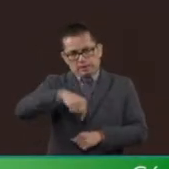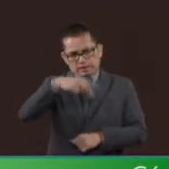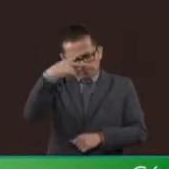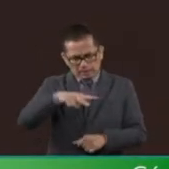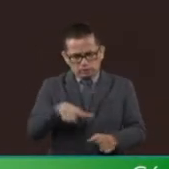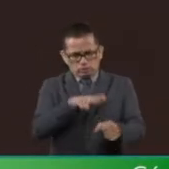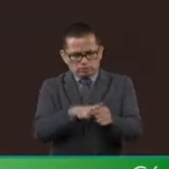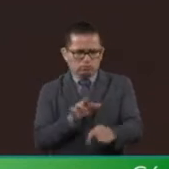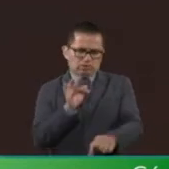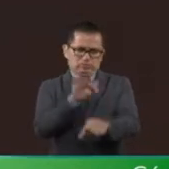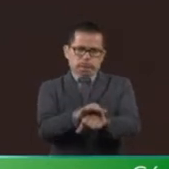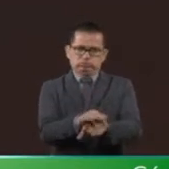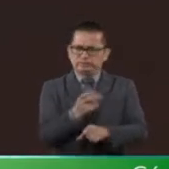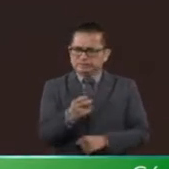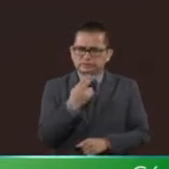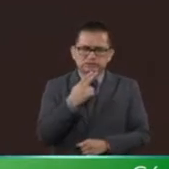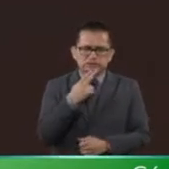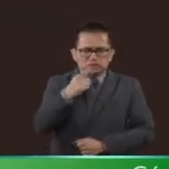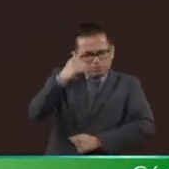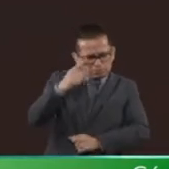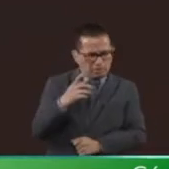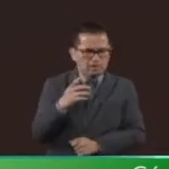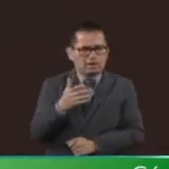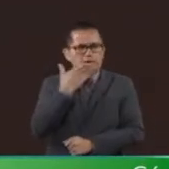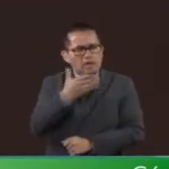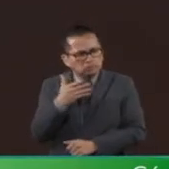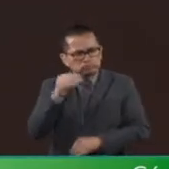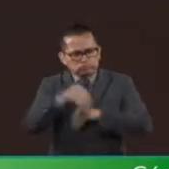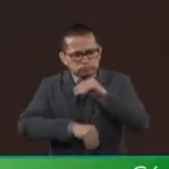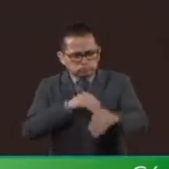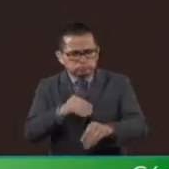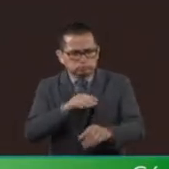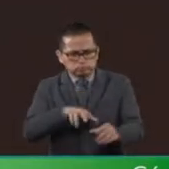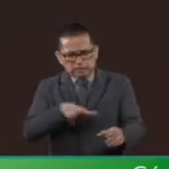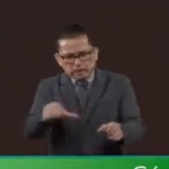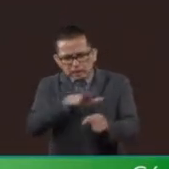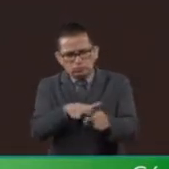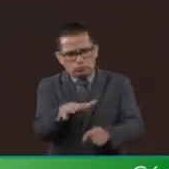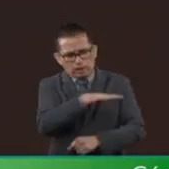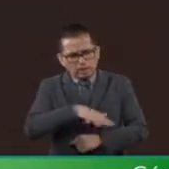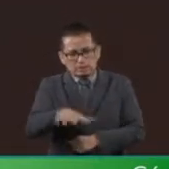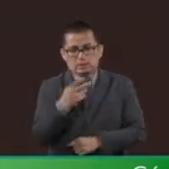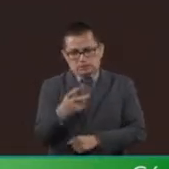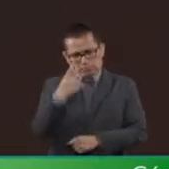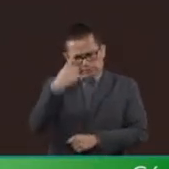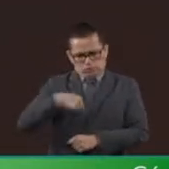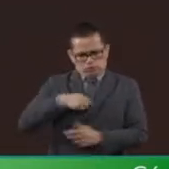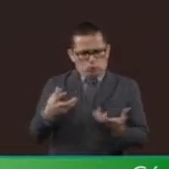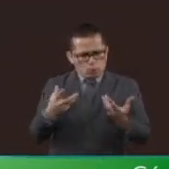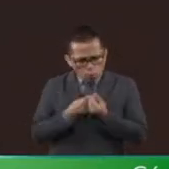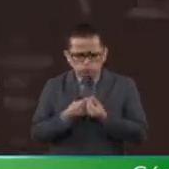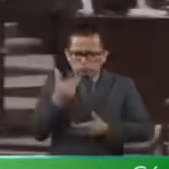esta apuesta por una política climática la más ambiciosa del país. Hagamos historia juntos. Muchas gracias.